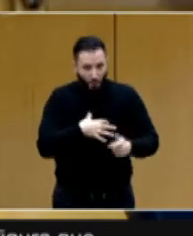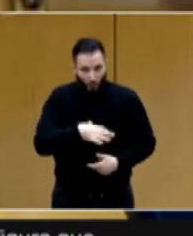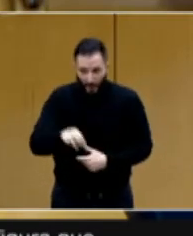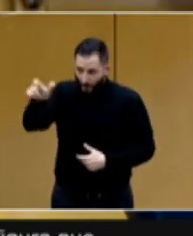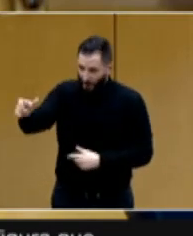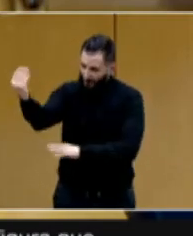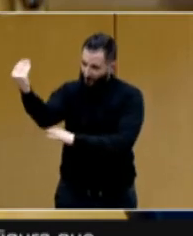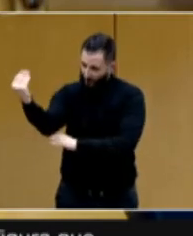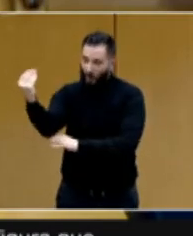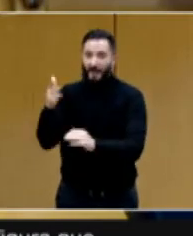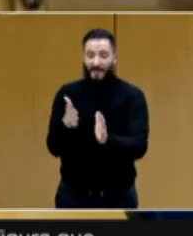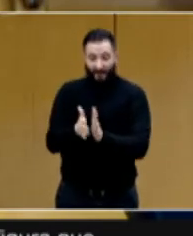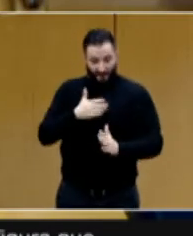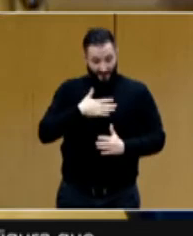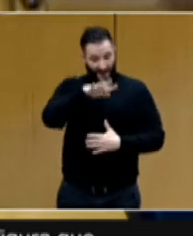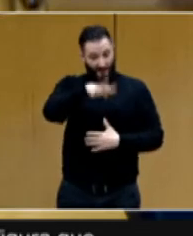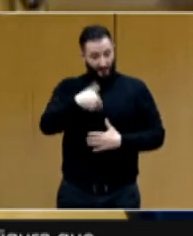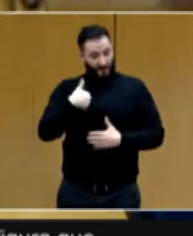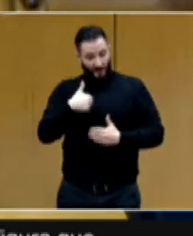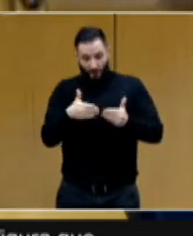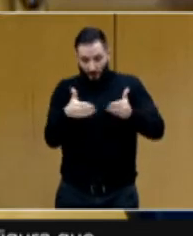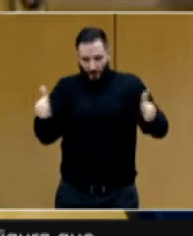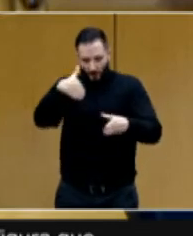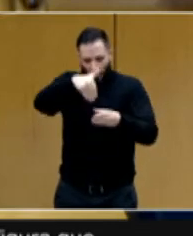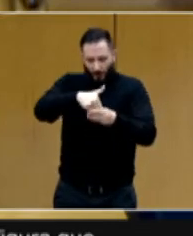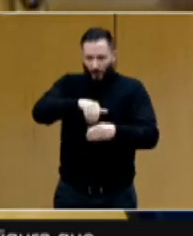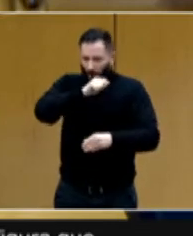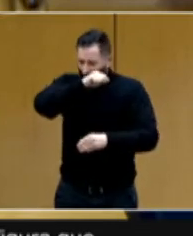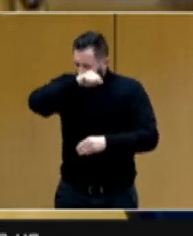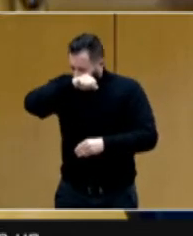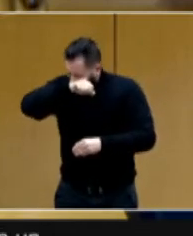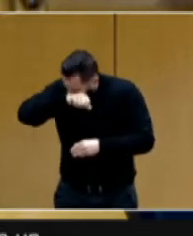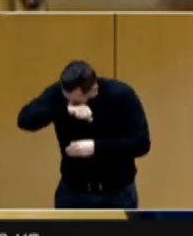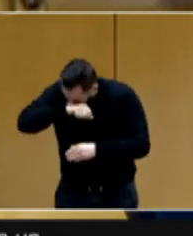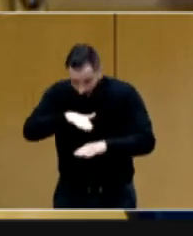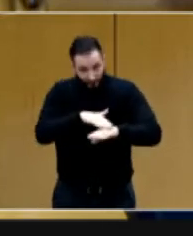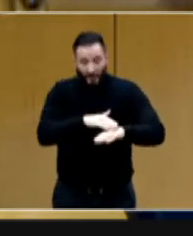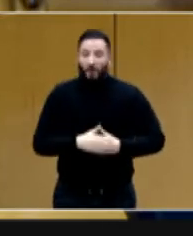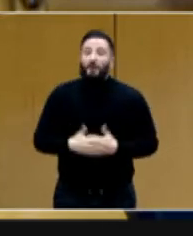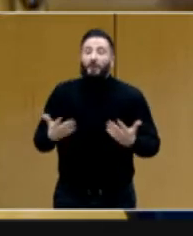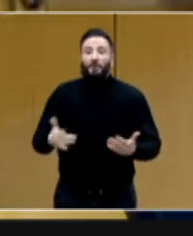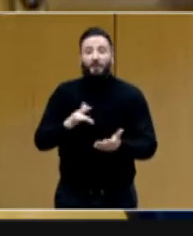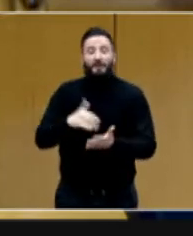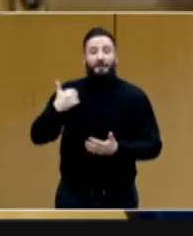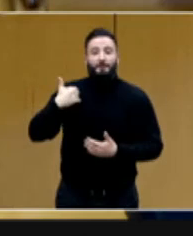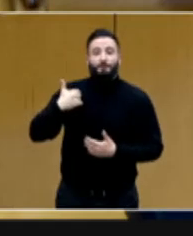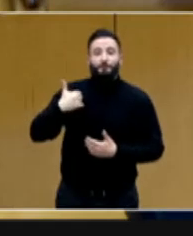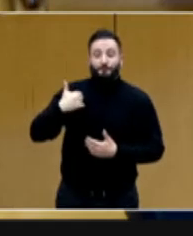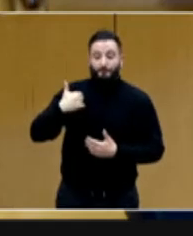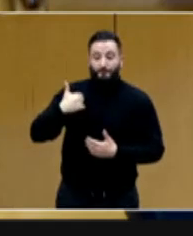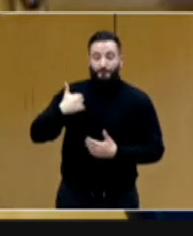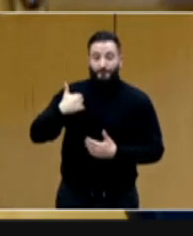de una institución tanto en cuanto a su contenido como en las vías de formalización y en ese punto estamos por qué Porque Más allá de este cambio